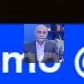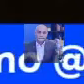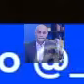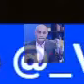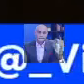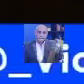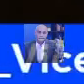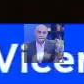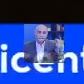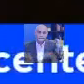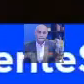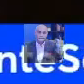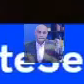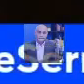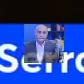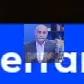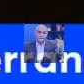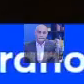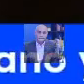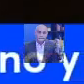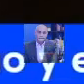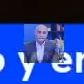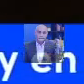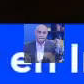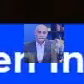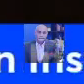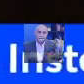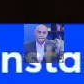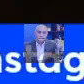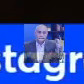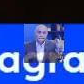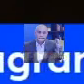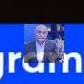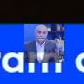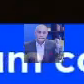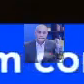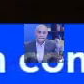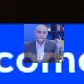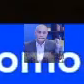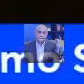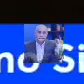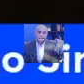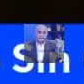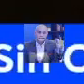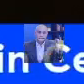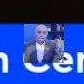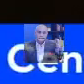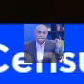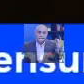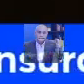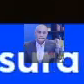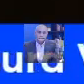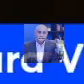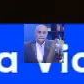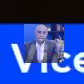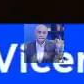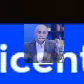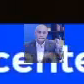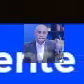jugarretas que los descubre, que los muestra tal como son, inhumanos, hipócritas,